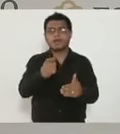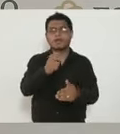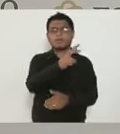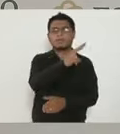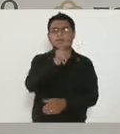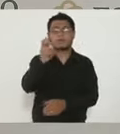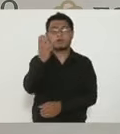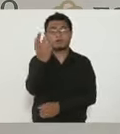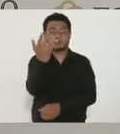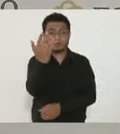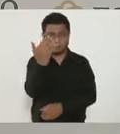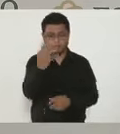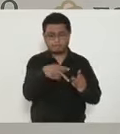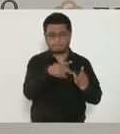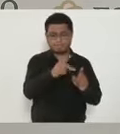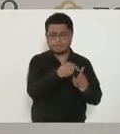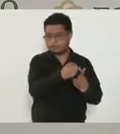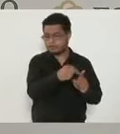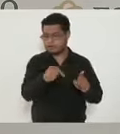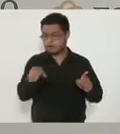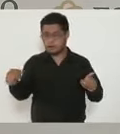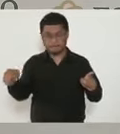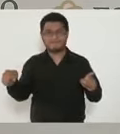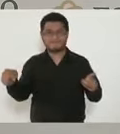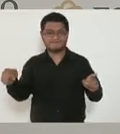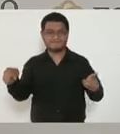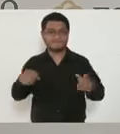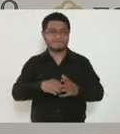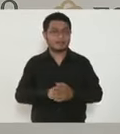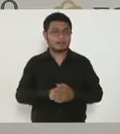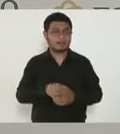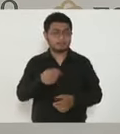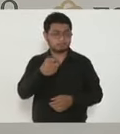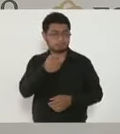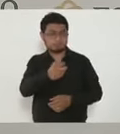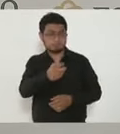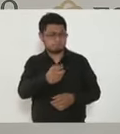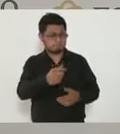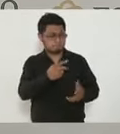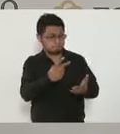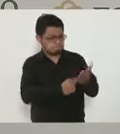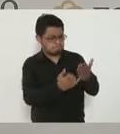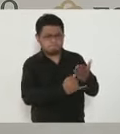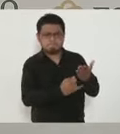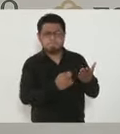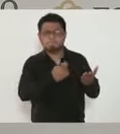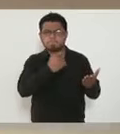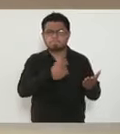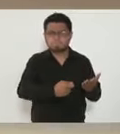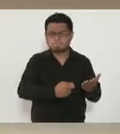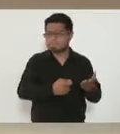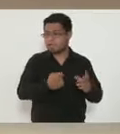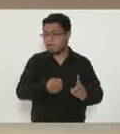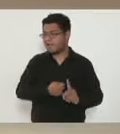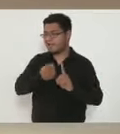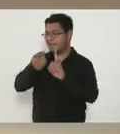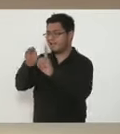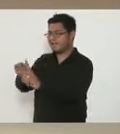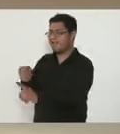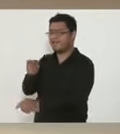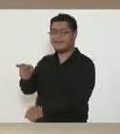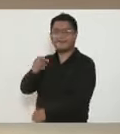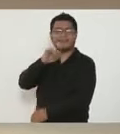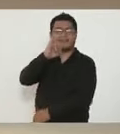250 kilómetros y esta obra está a cargo de ICA, que es